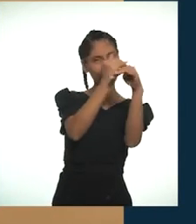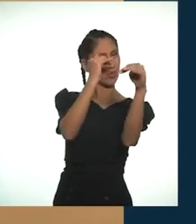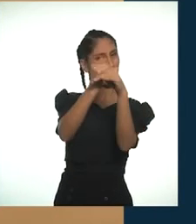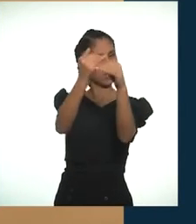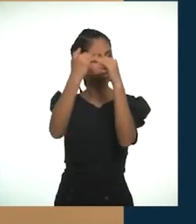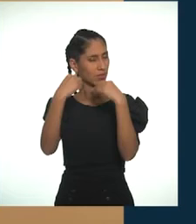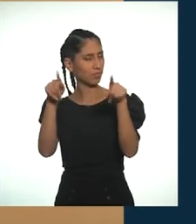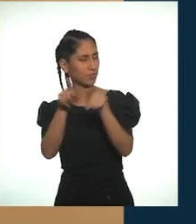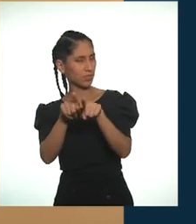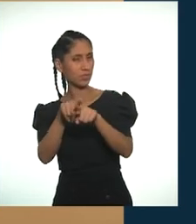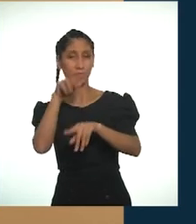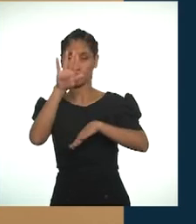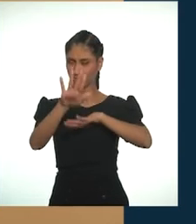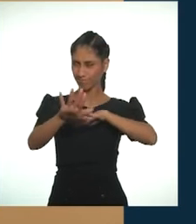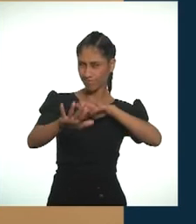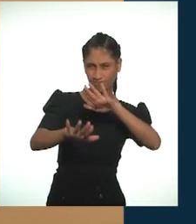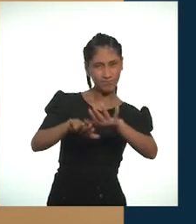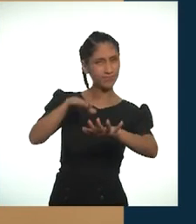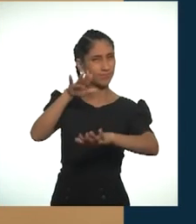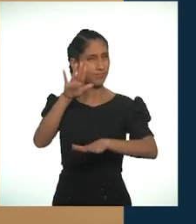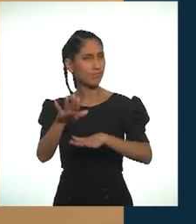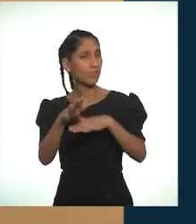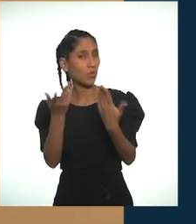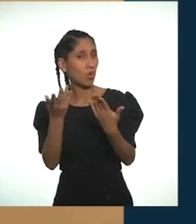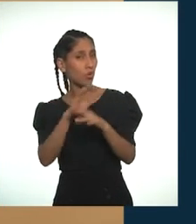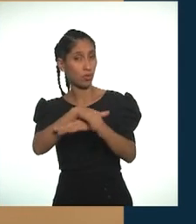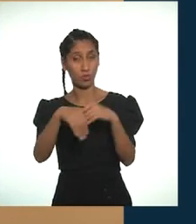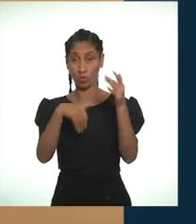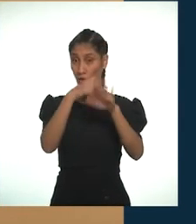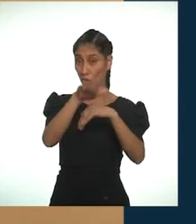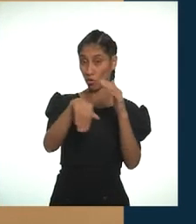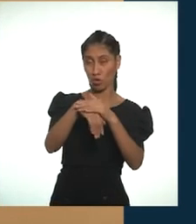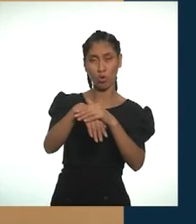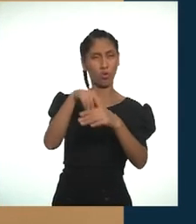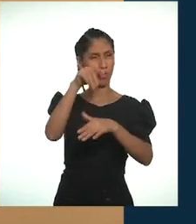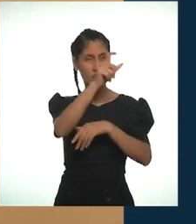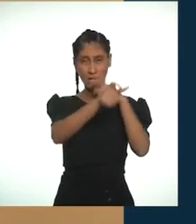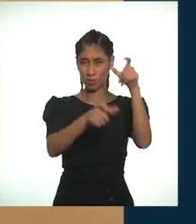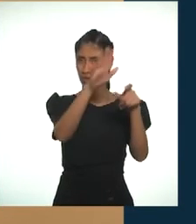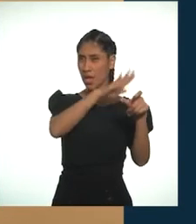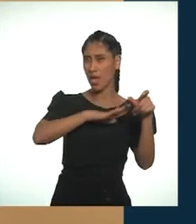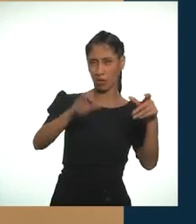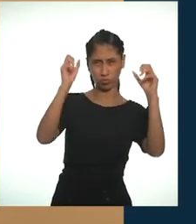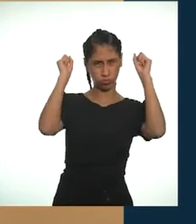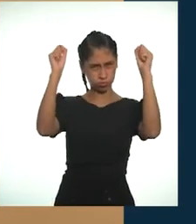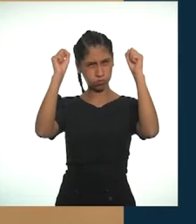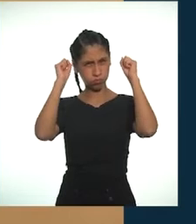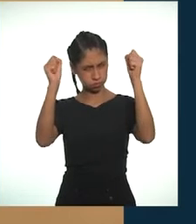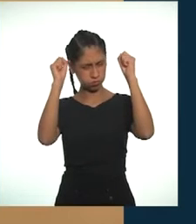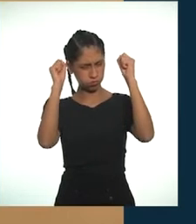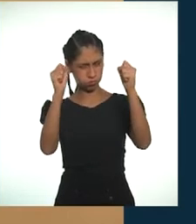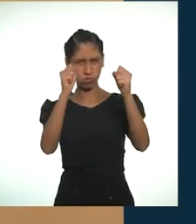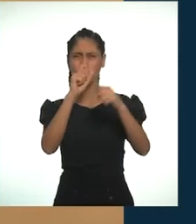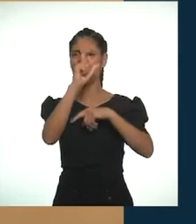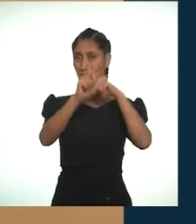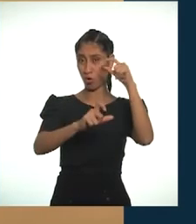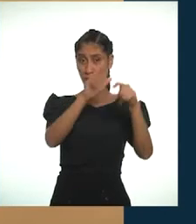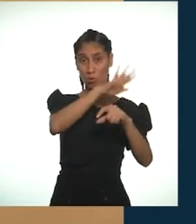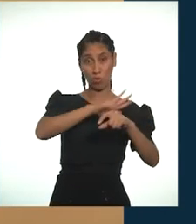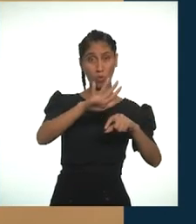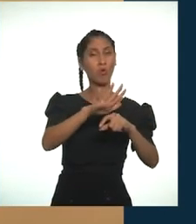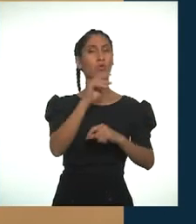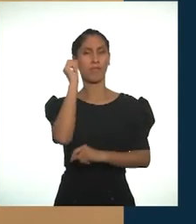De hecho, lentamente el movimiento indigenista fue ganando terreno